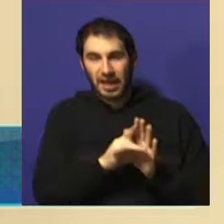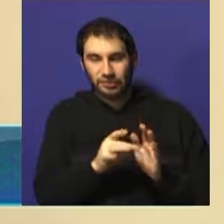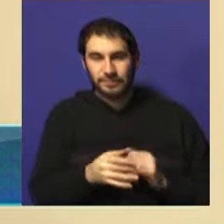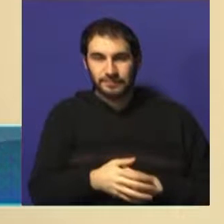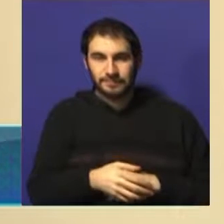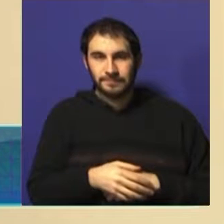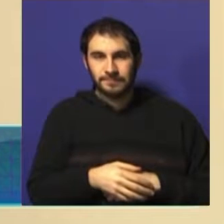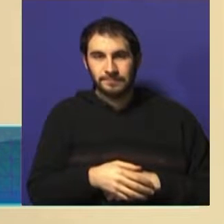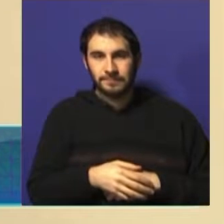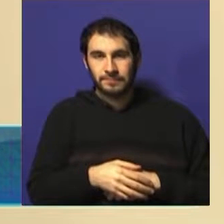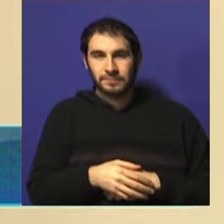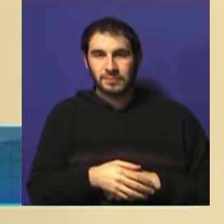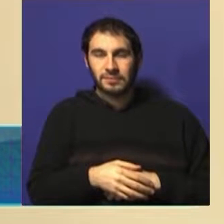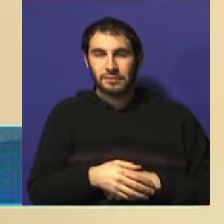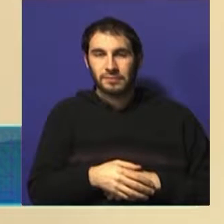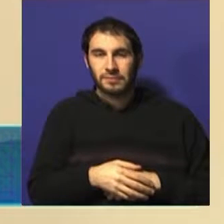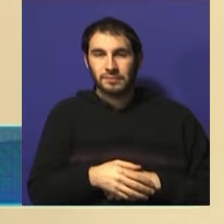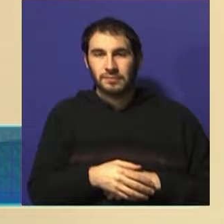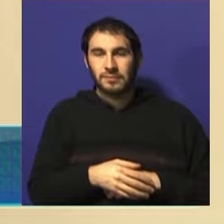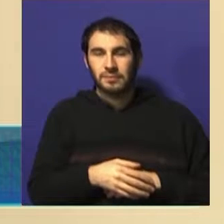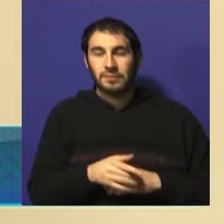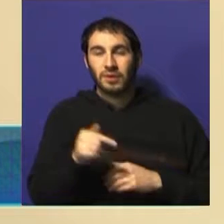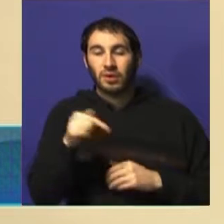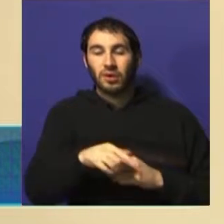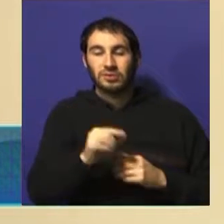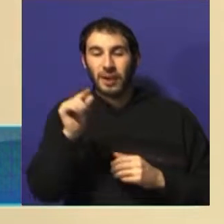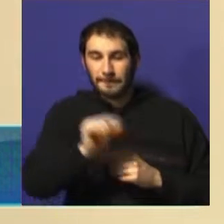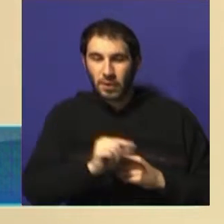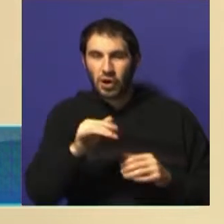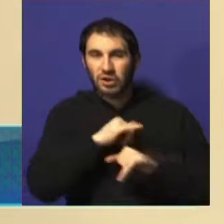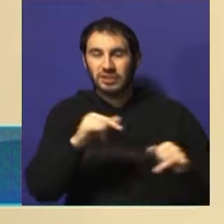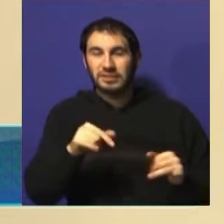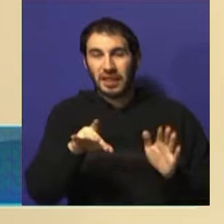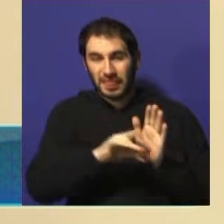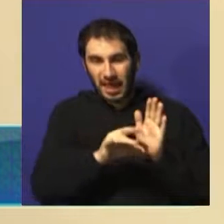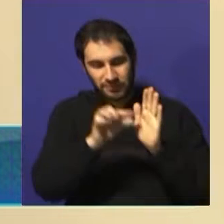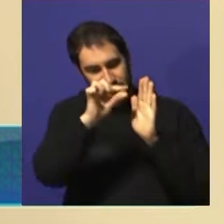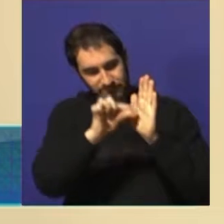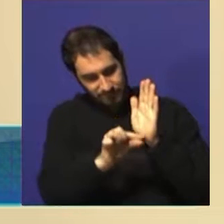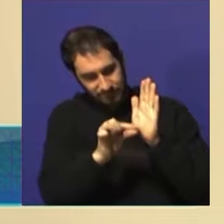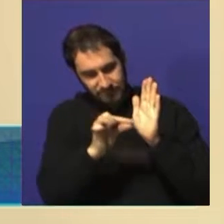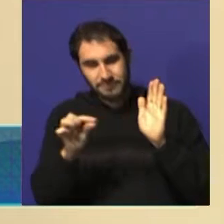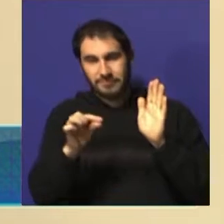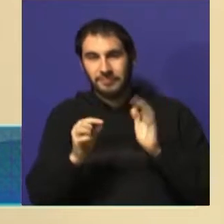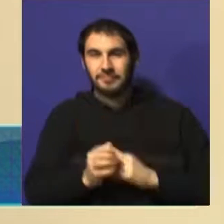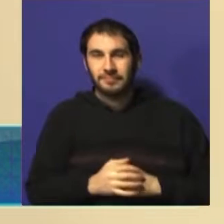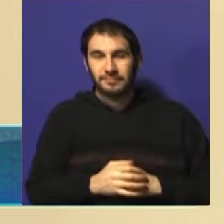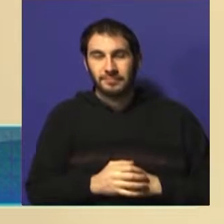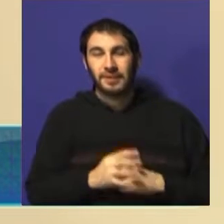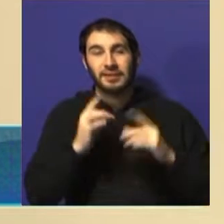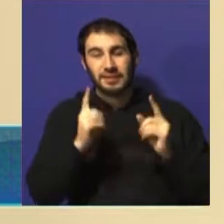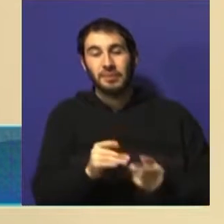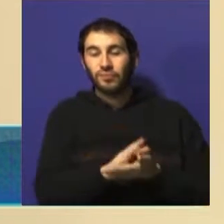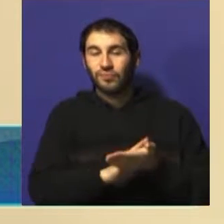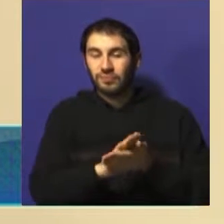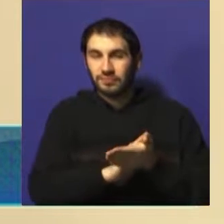la ínfima partícula de la noticia que es el dato, también se fundamenta,